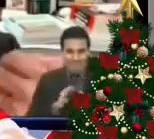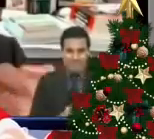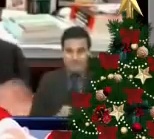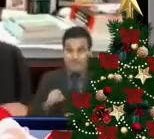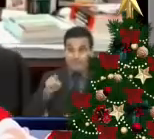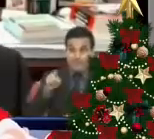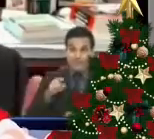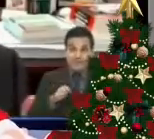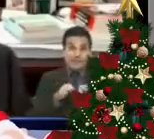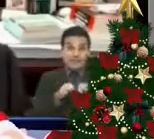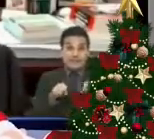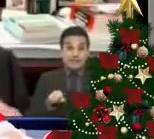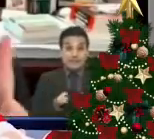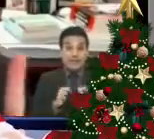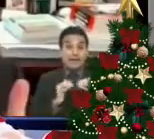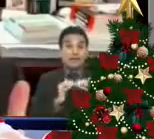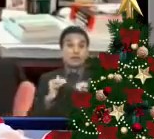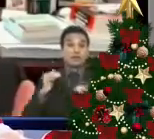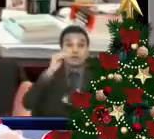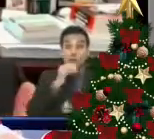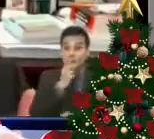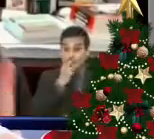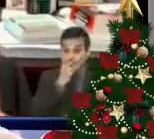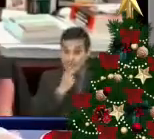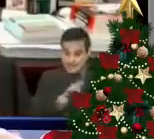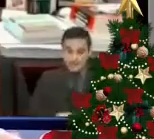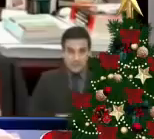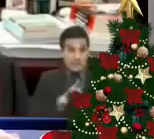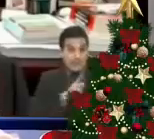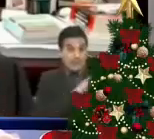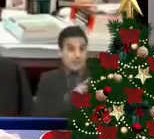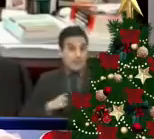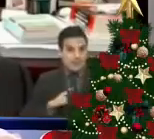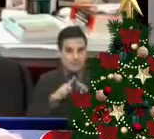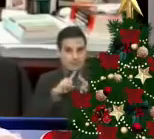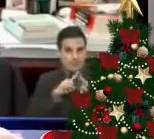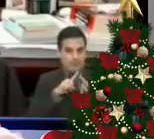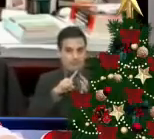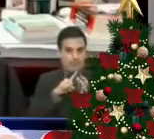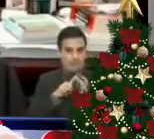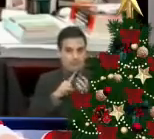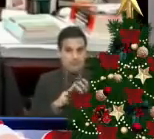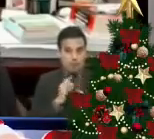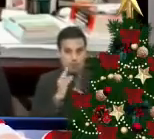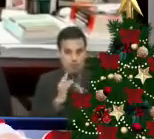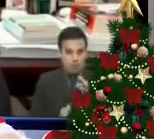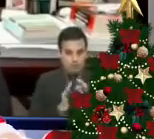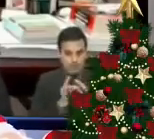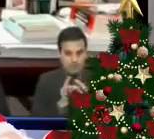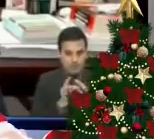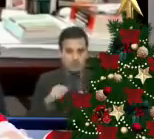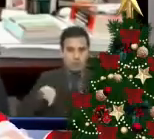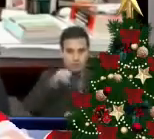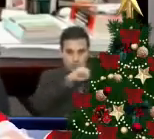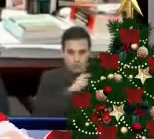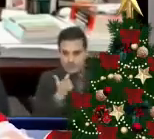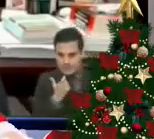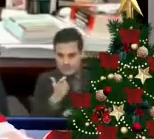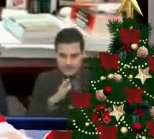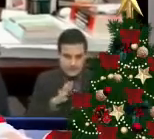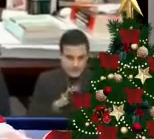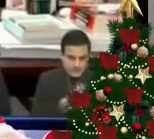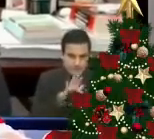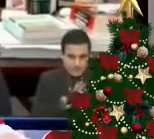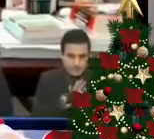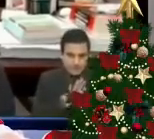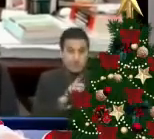voluntario, lo extra, lo adicional. Bueno, todo eso se puede recortar, porque ahorita que se esté hablando de la austeridad,